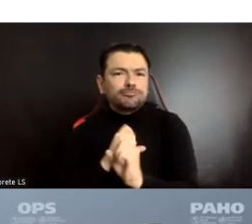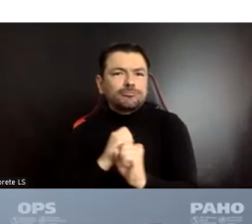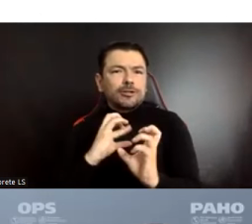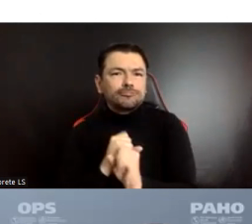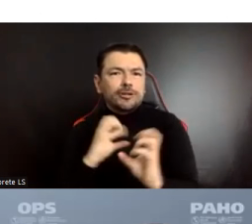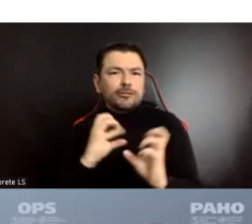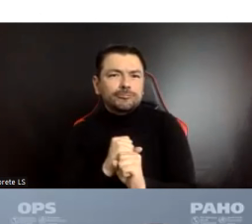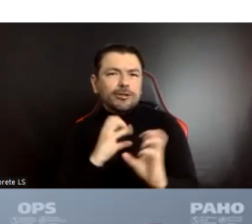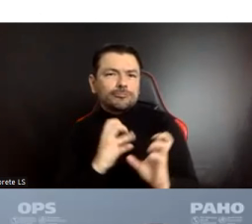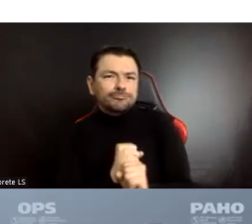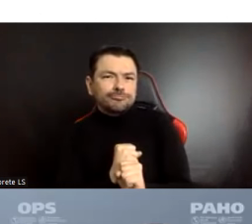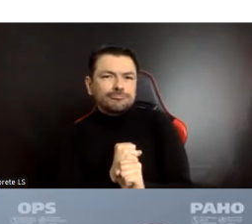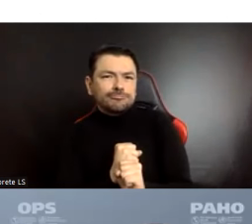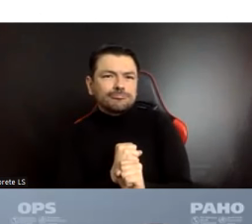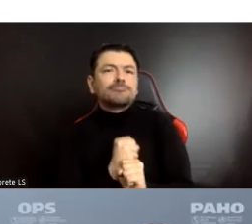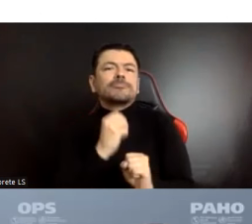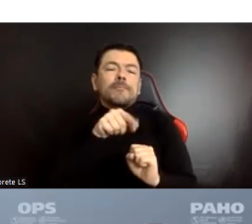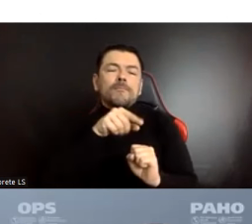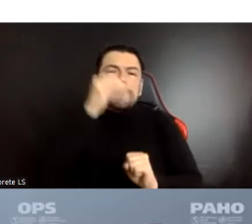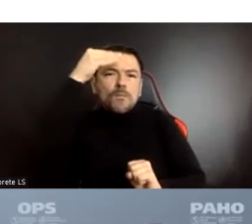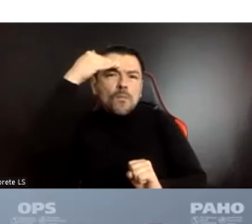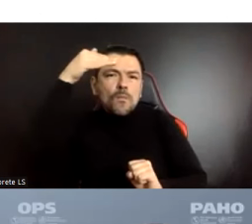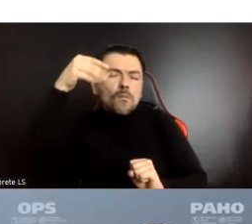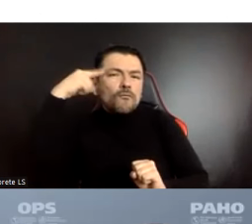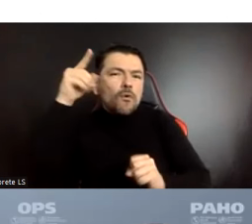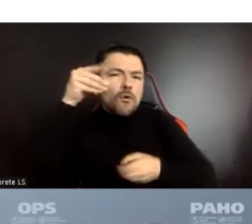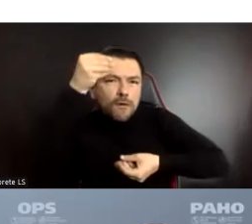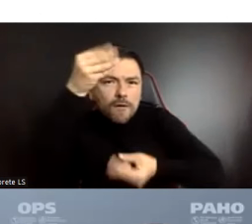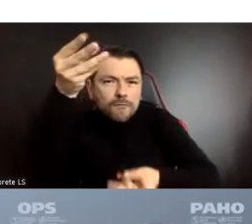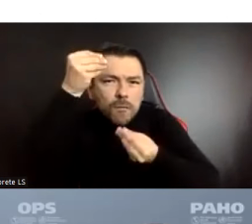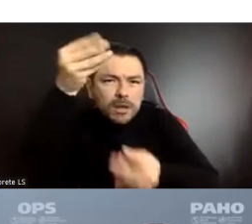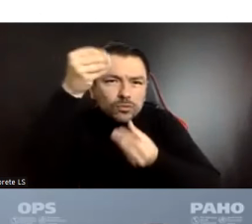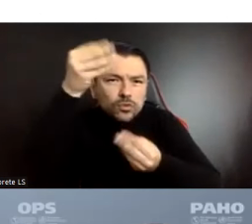tarea, enfocándonos ciertamente en temas prioritarios para la organización,